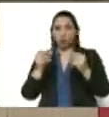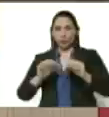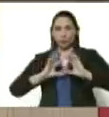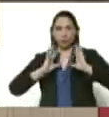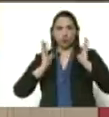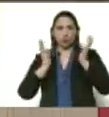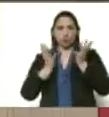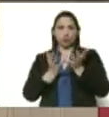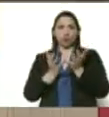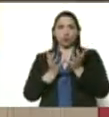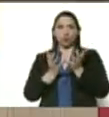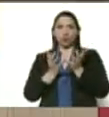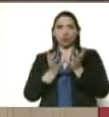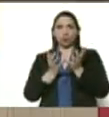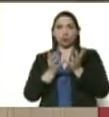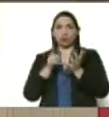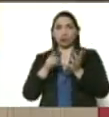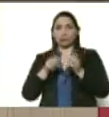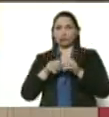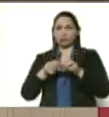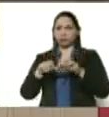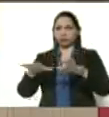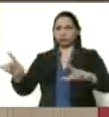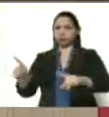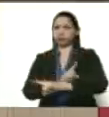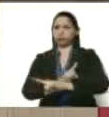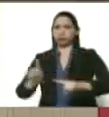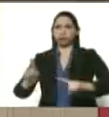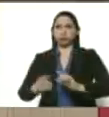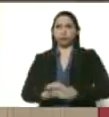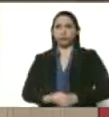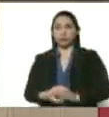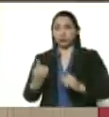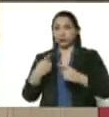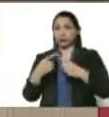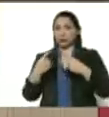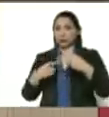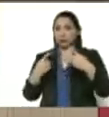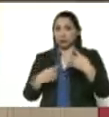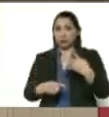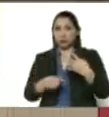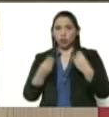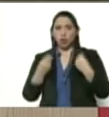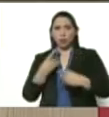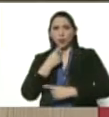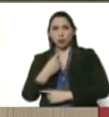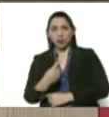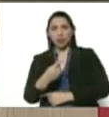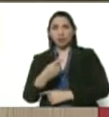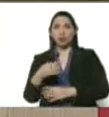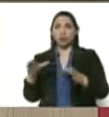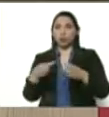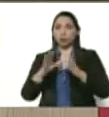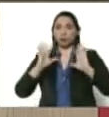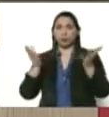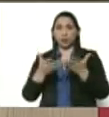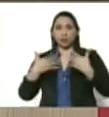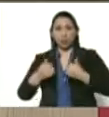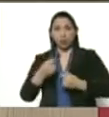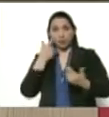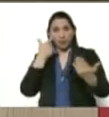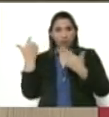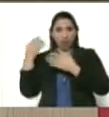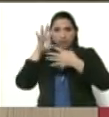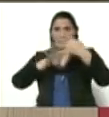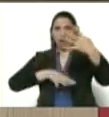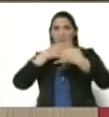mundo. Esto es un virus que avanza muy rápidamente, es una de sus características, como lo ha dicho la OMS. Si ven allí el